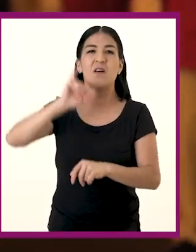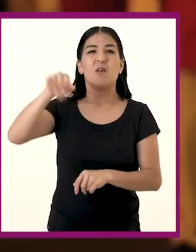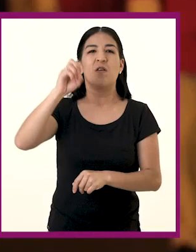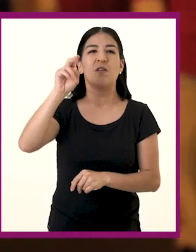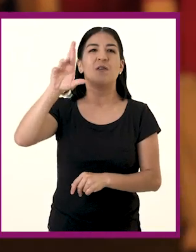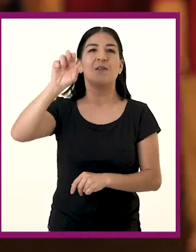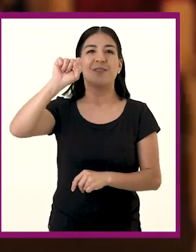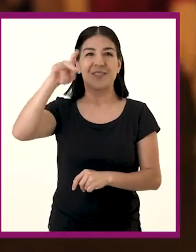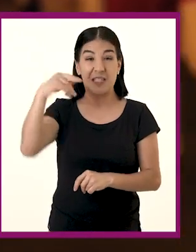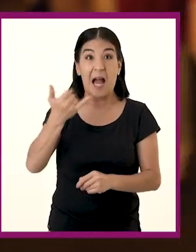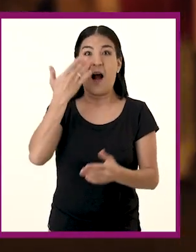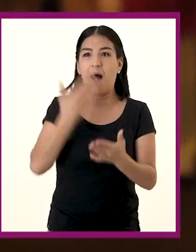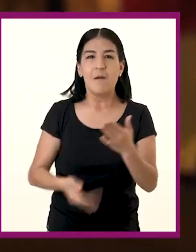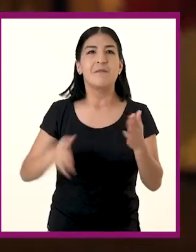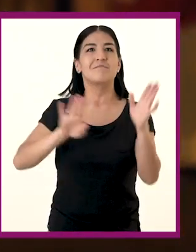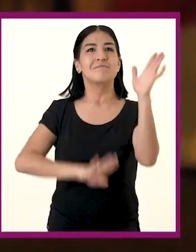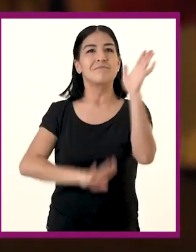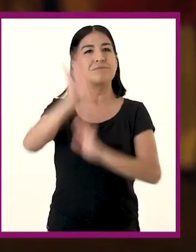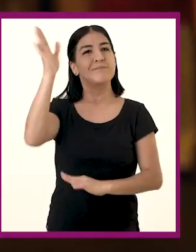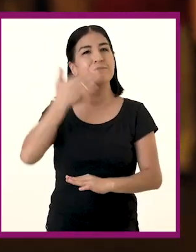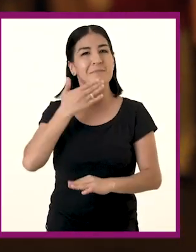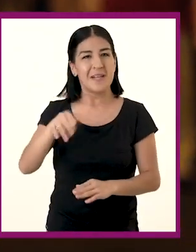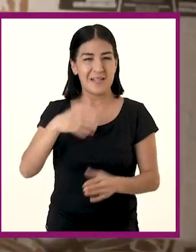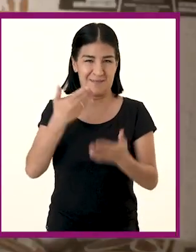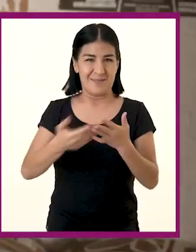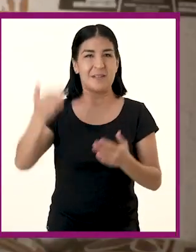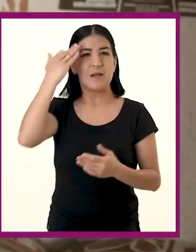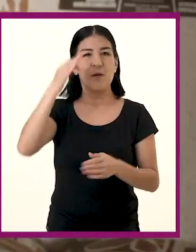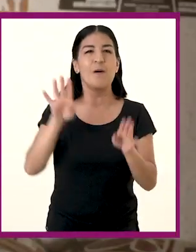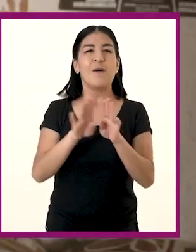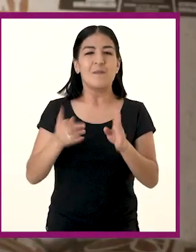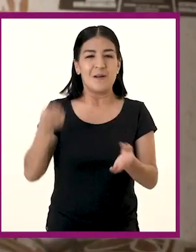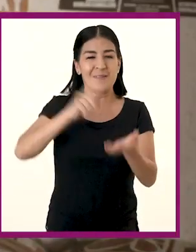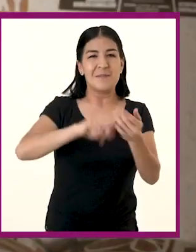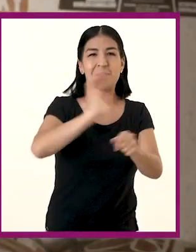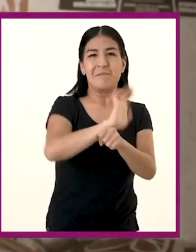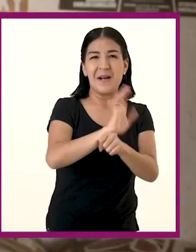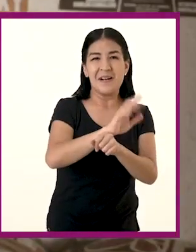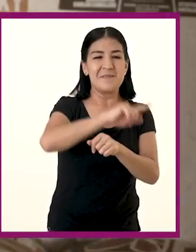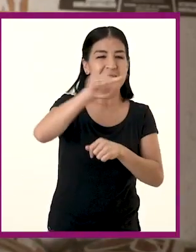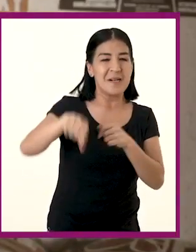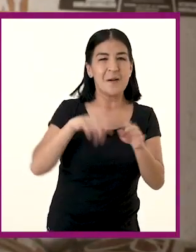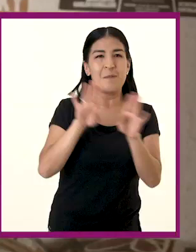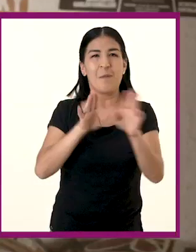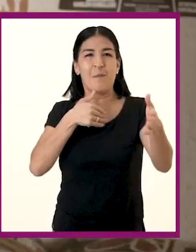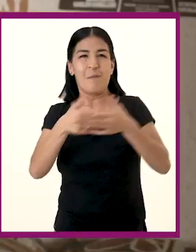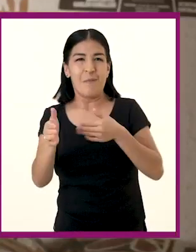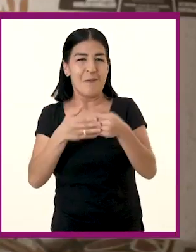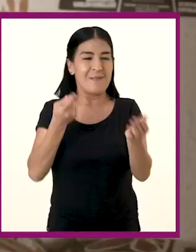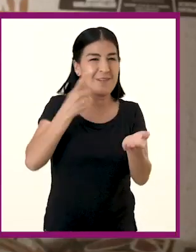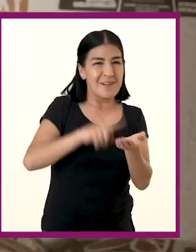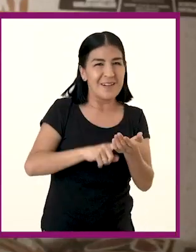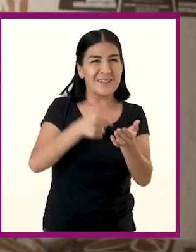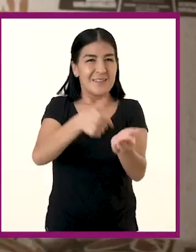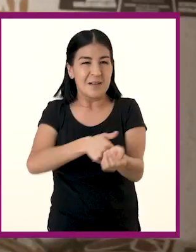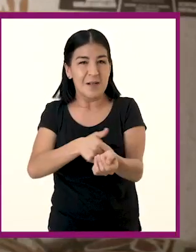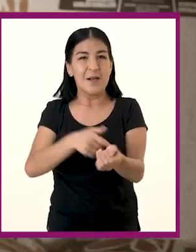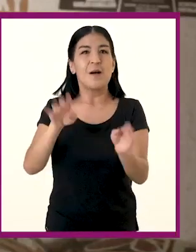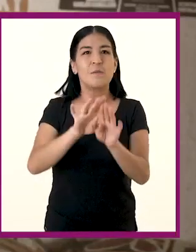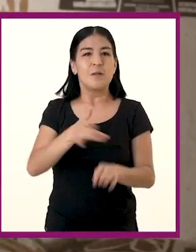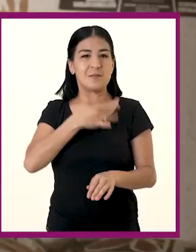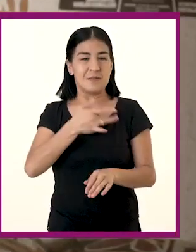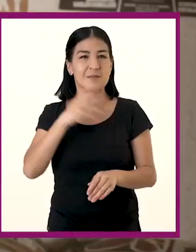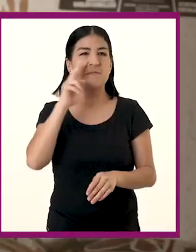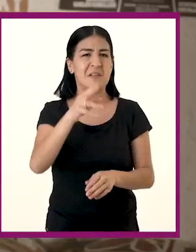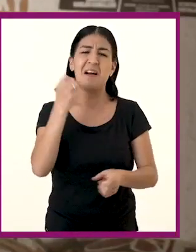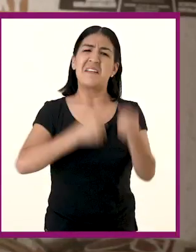que impulsó que Alejandro Jodorowsky tuviera el éxito que tiene ahora. En el mundo underground y en la gente interesada de verdad en el cine de Jodorowsky